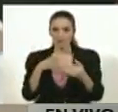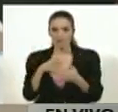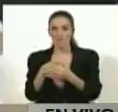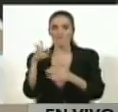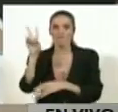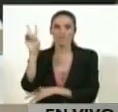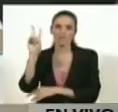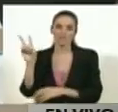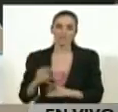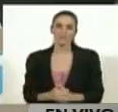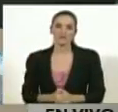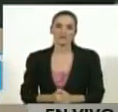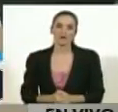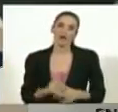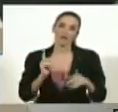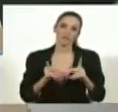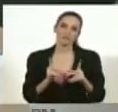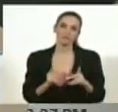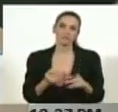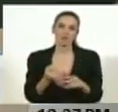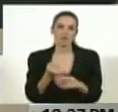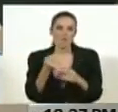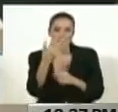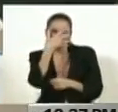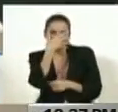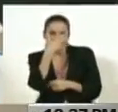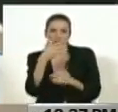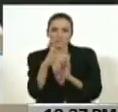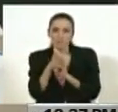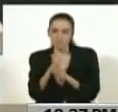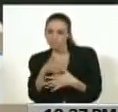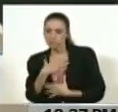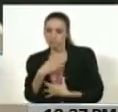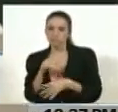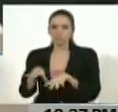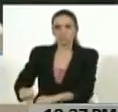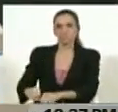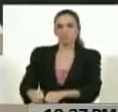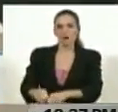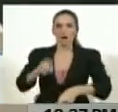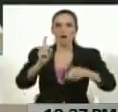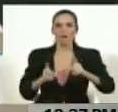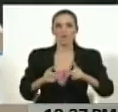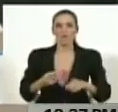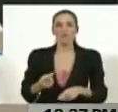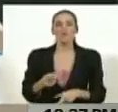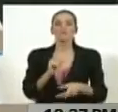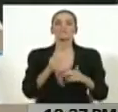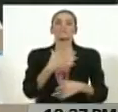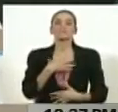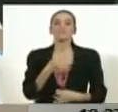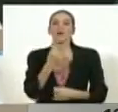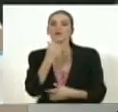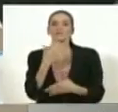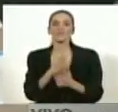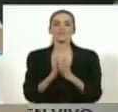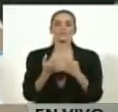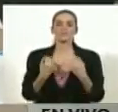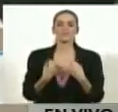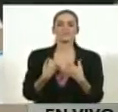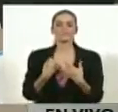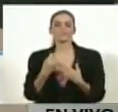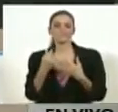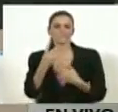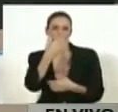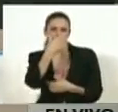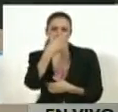Venezuela son países enmascarados en sus intenciones son países enmascarados en sus preocupaciones Están